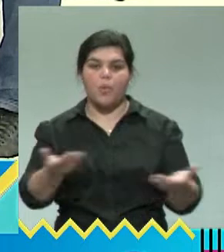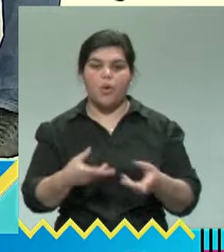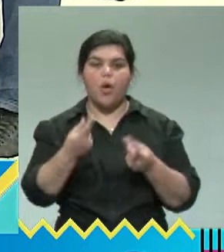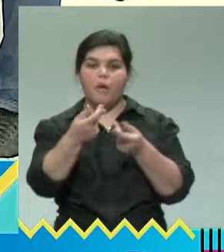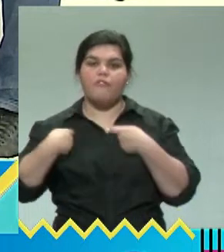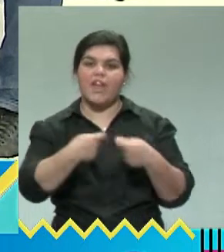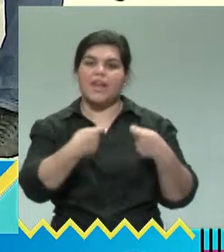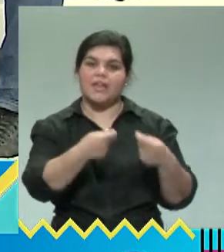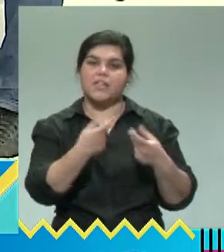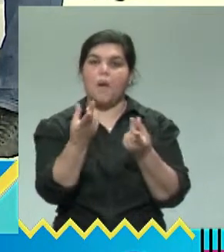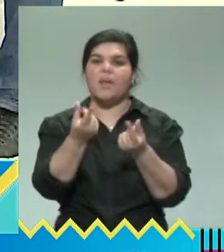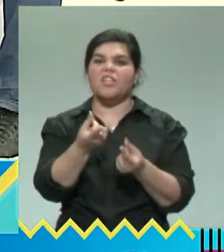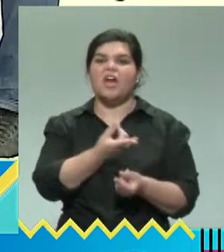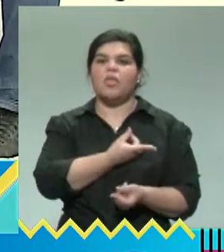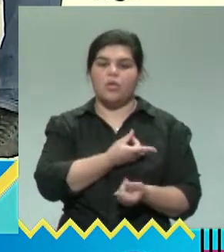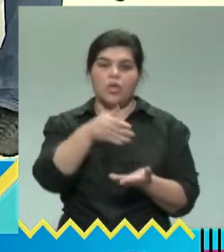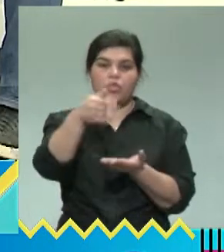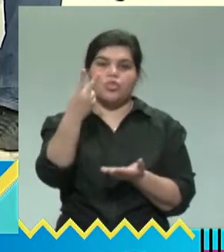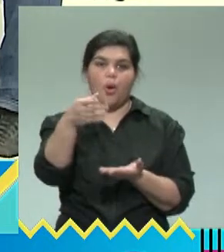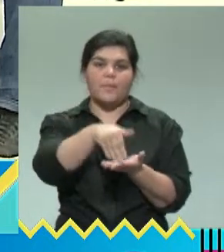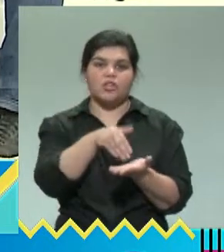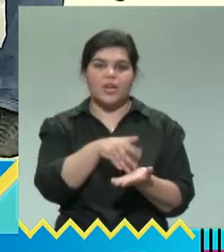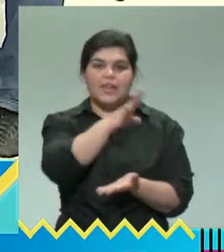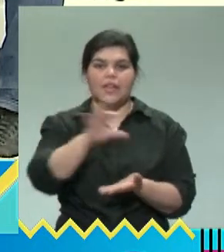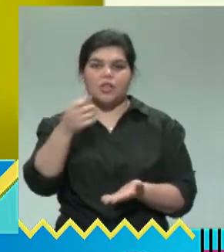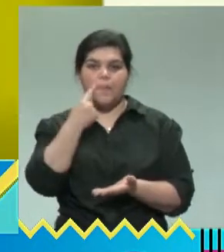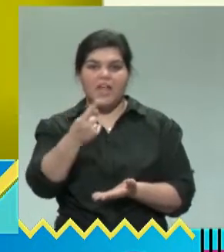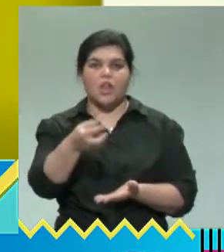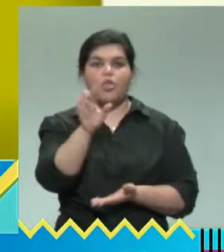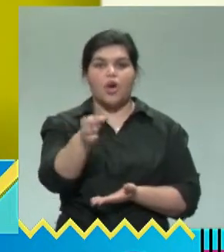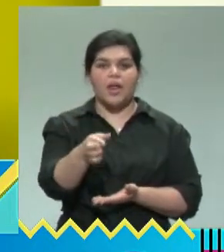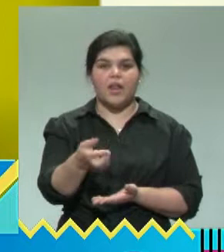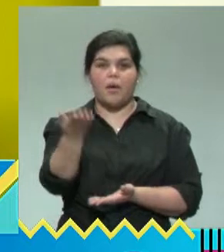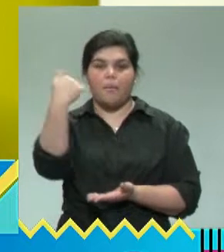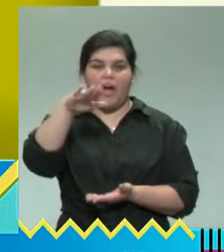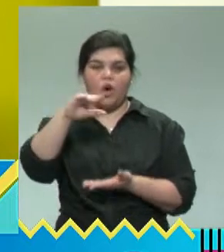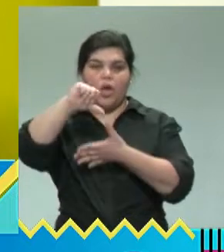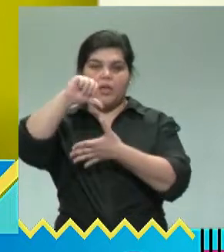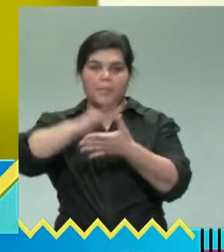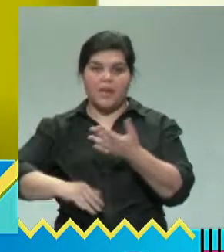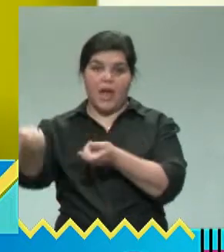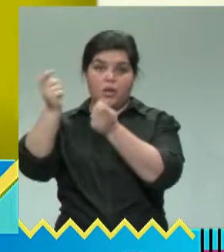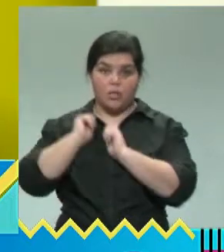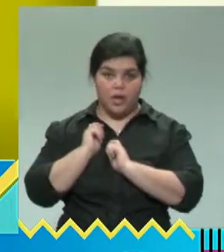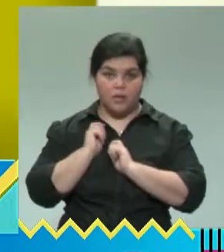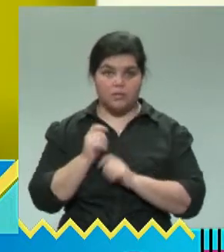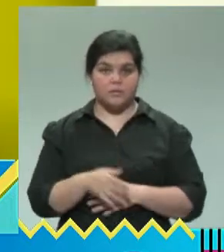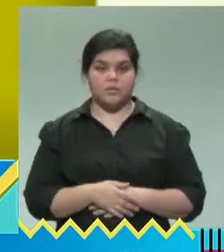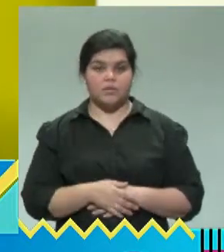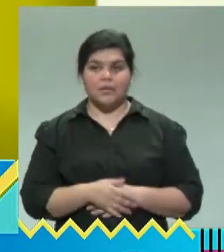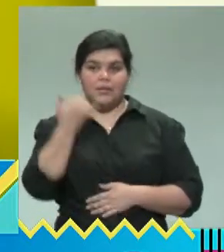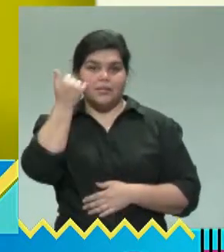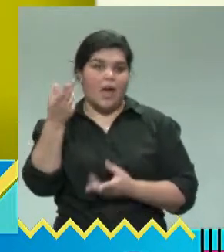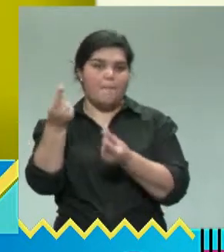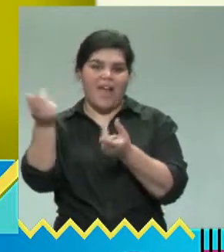con un crédito de $2.500.000, ¿sí?, otorgado por el Banco Interamericano de Desarrollo, que ya está, ¿sí?, en las